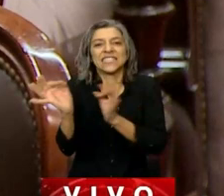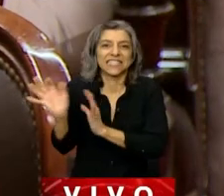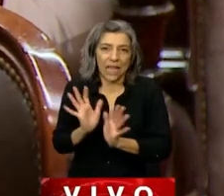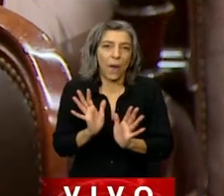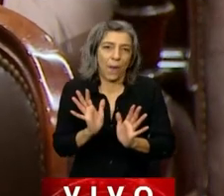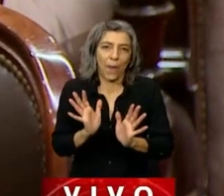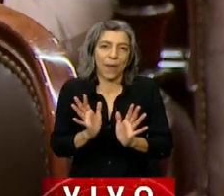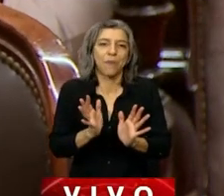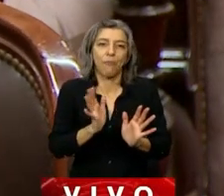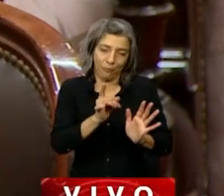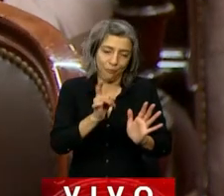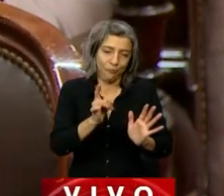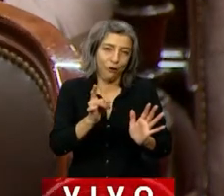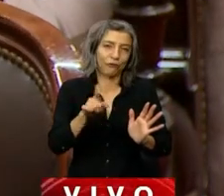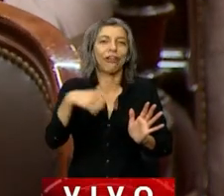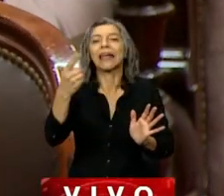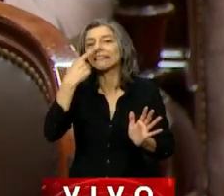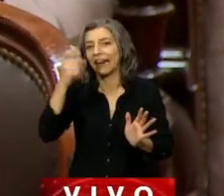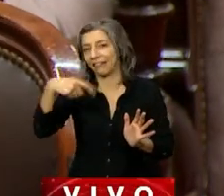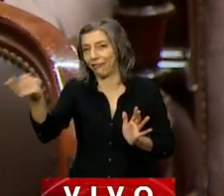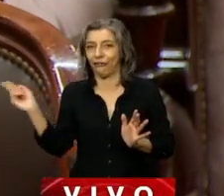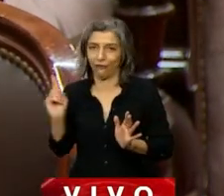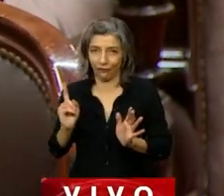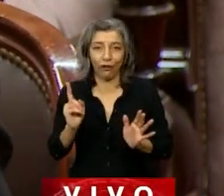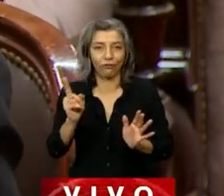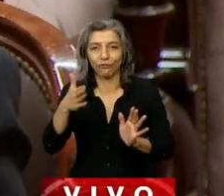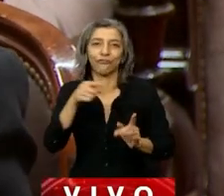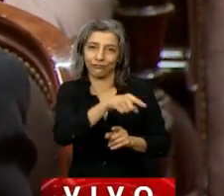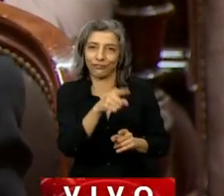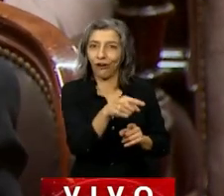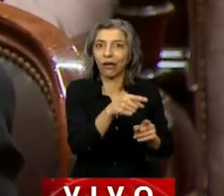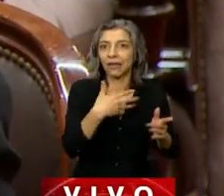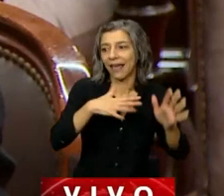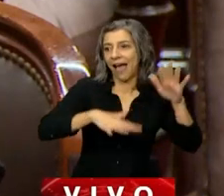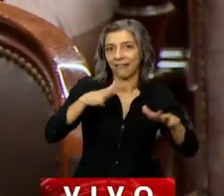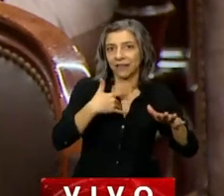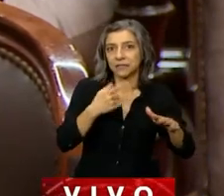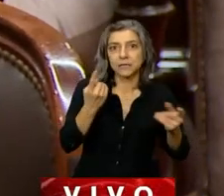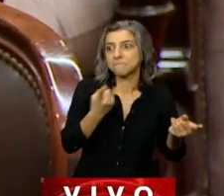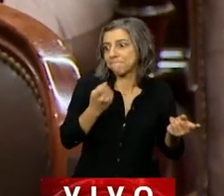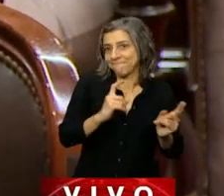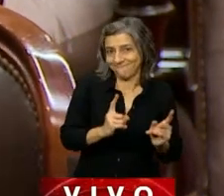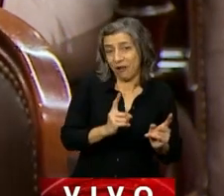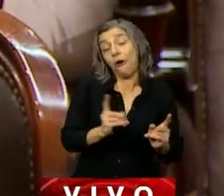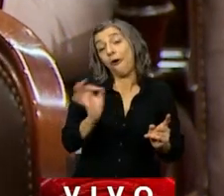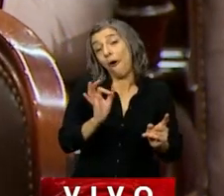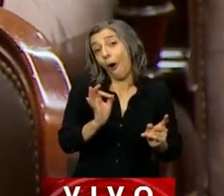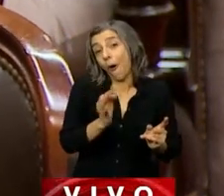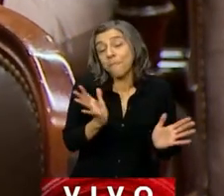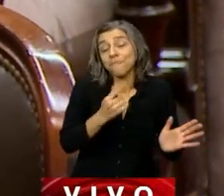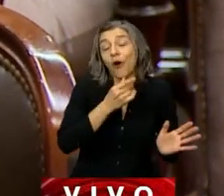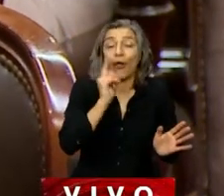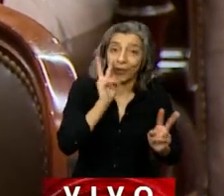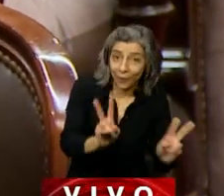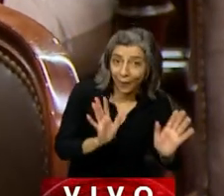creo que es el mejor ejemplo de cómo la impunidad nuble el juicio. Es contraproducente, señores,